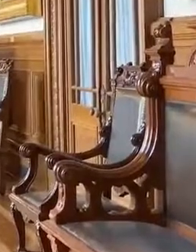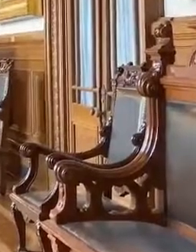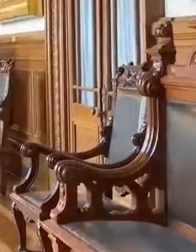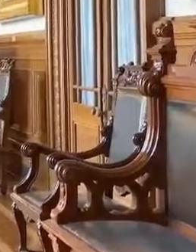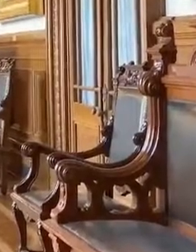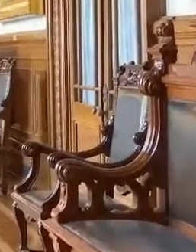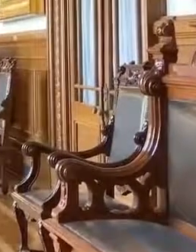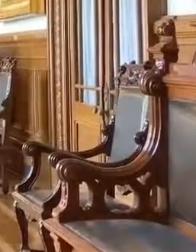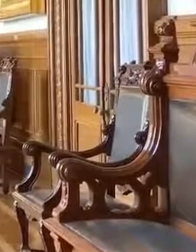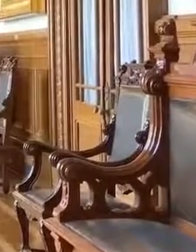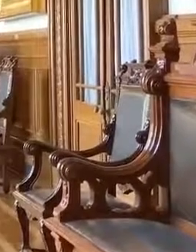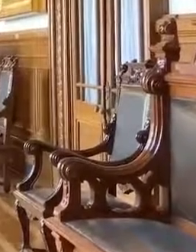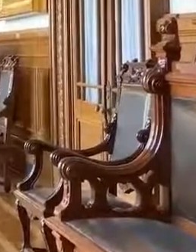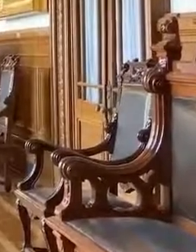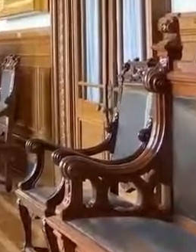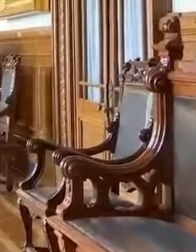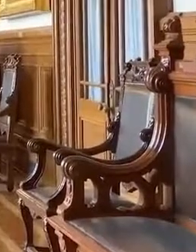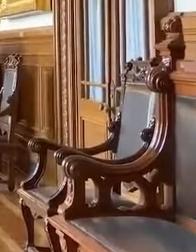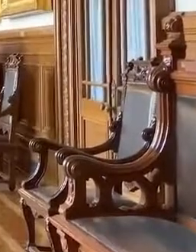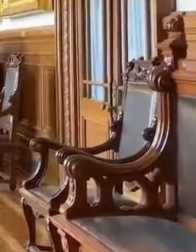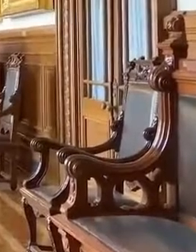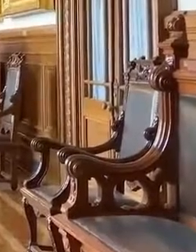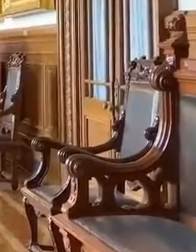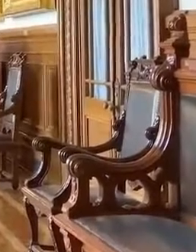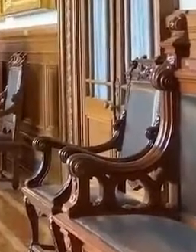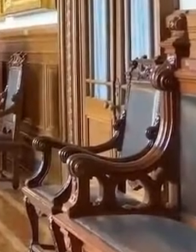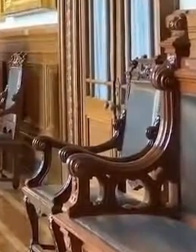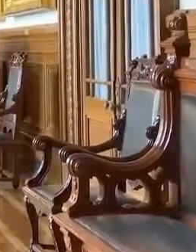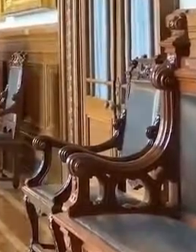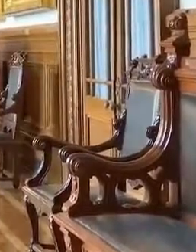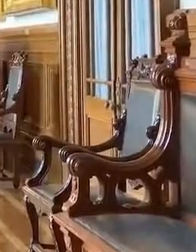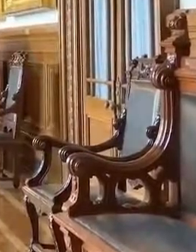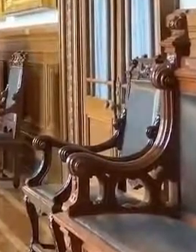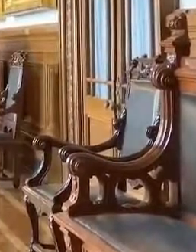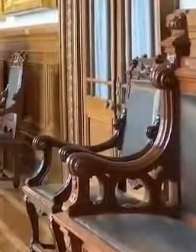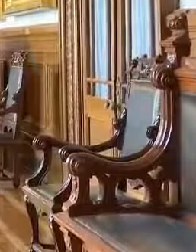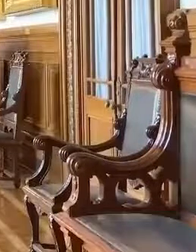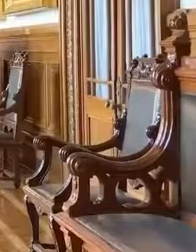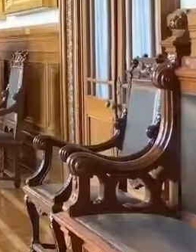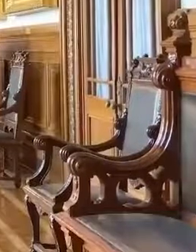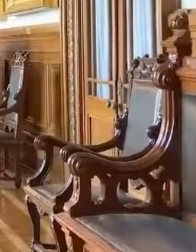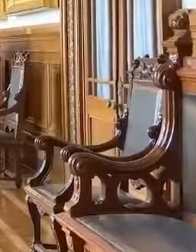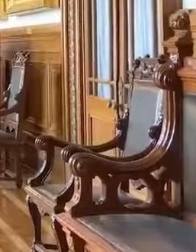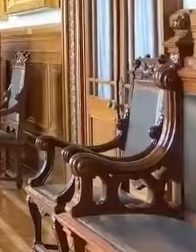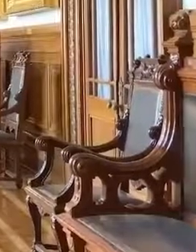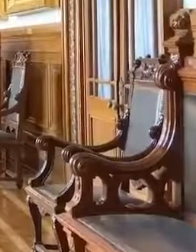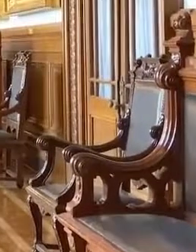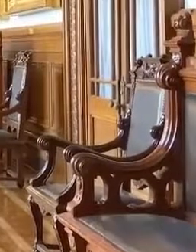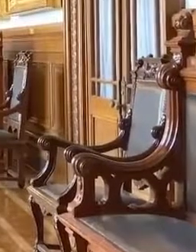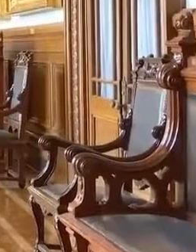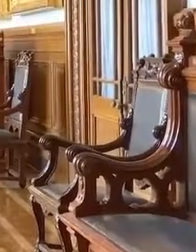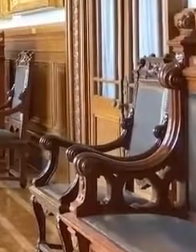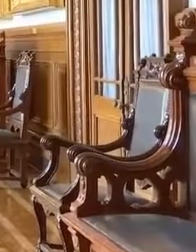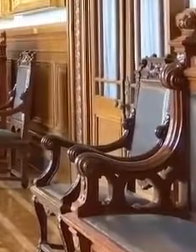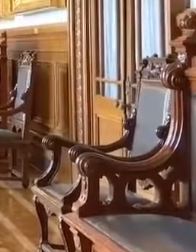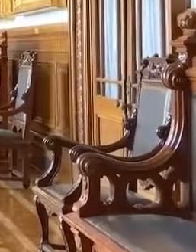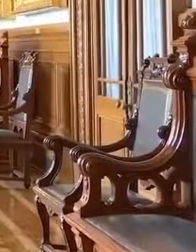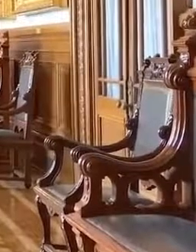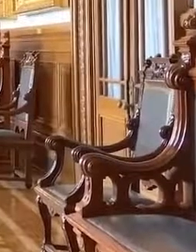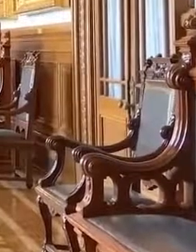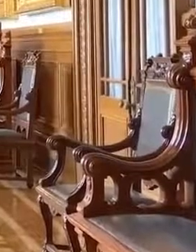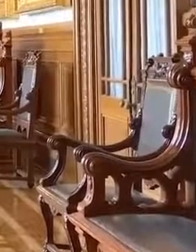importante, lo que va a poder darnos seguridad de que esta